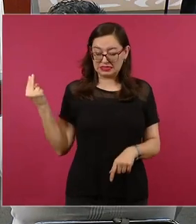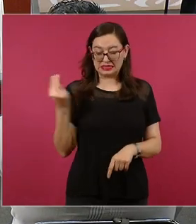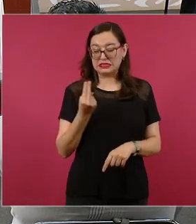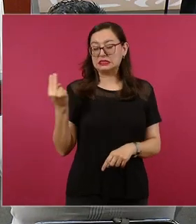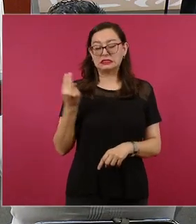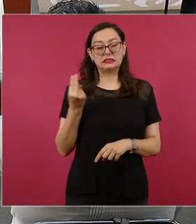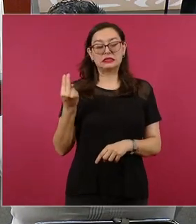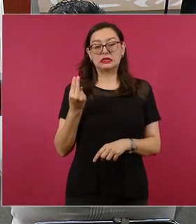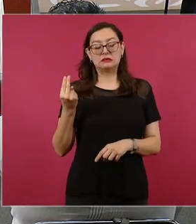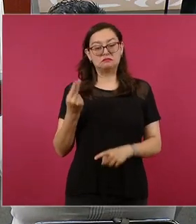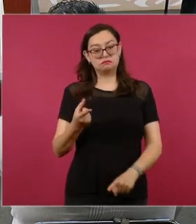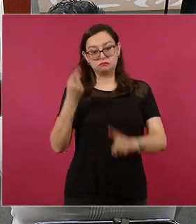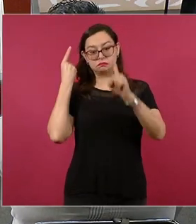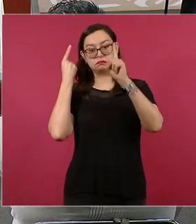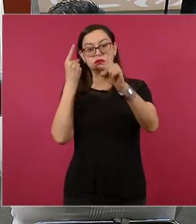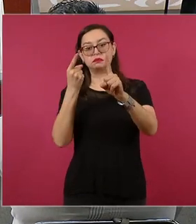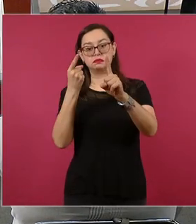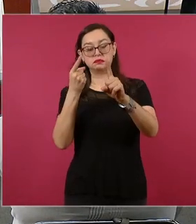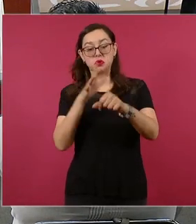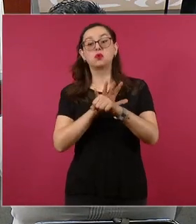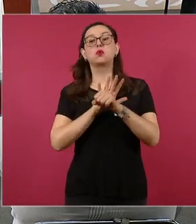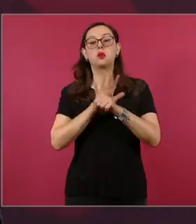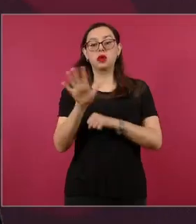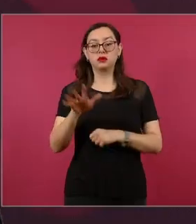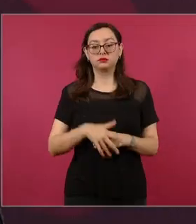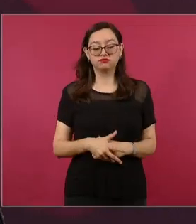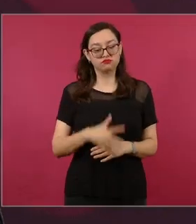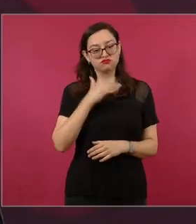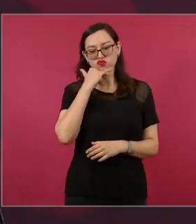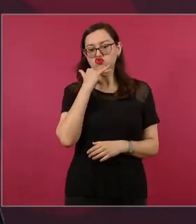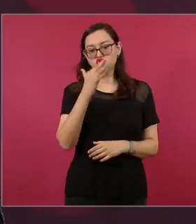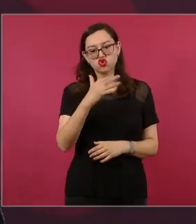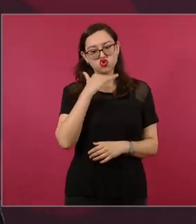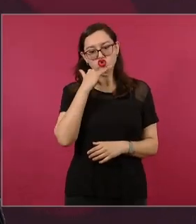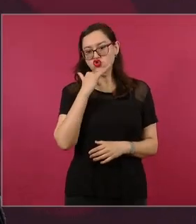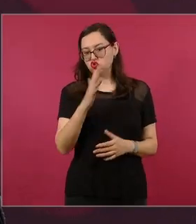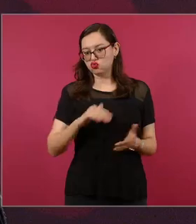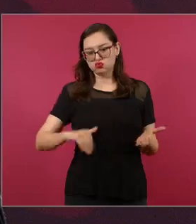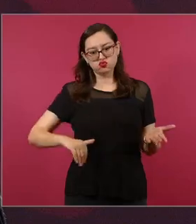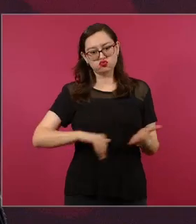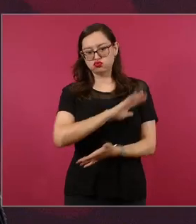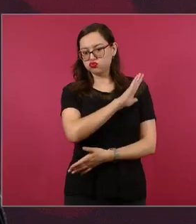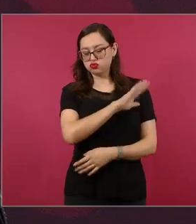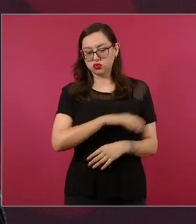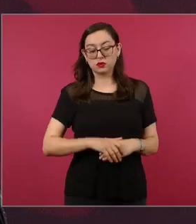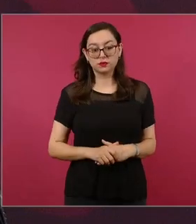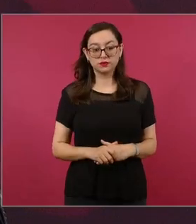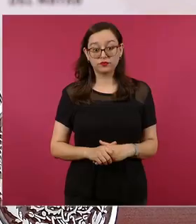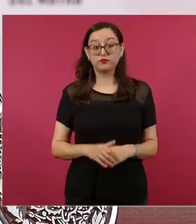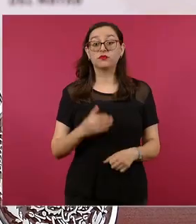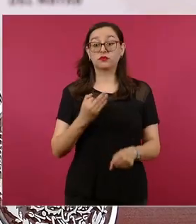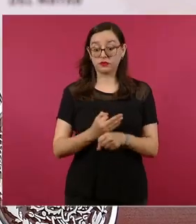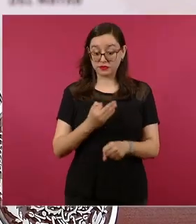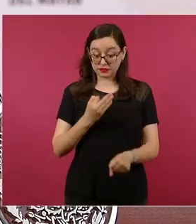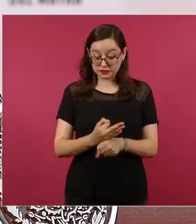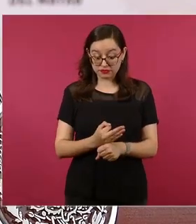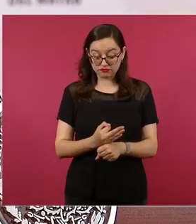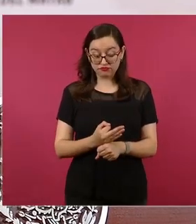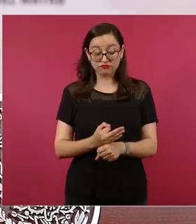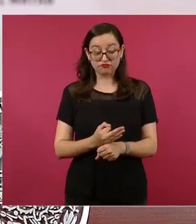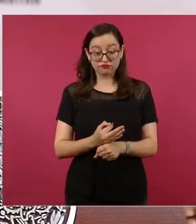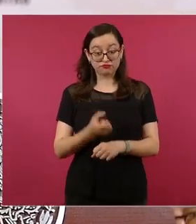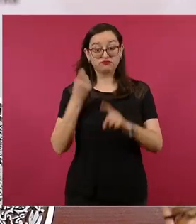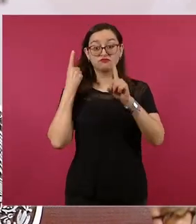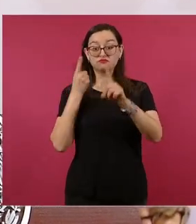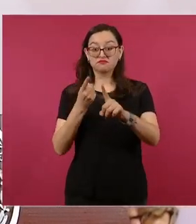o cuál era el objetivo principal cuando llegó al gobierno, desterrar la corrupción. ¿Cuál es ahora el objetivo